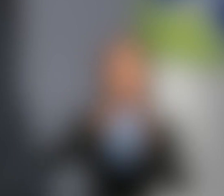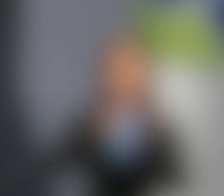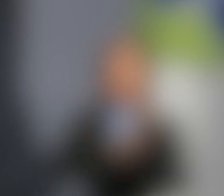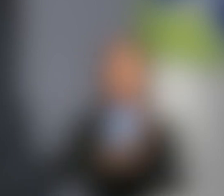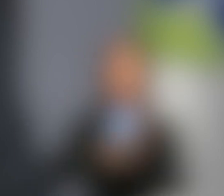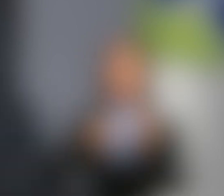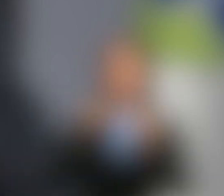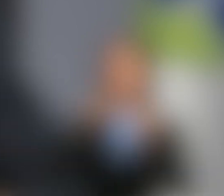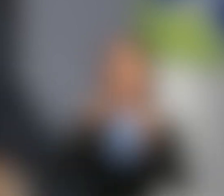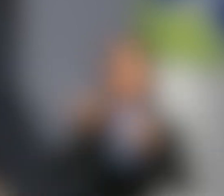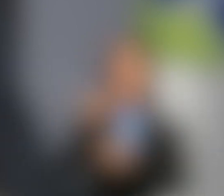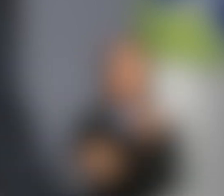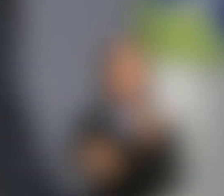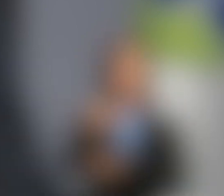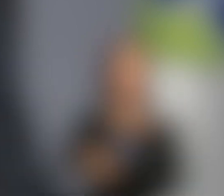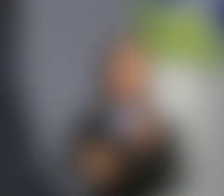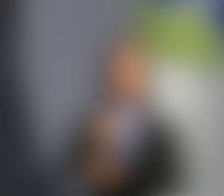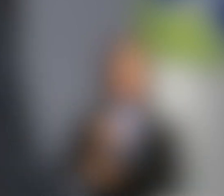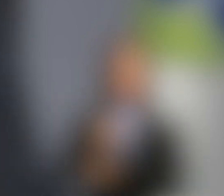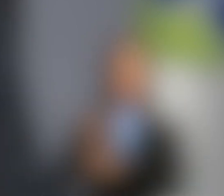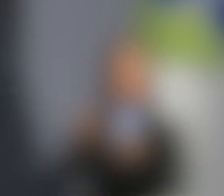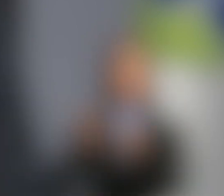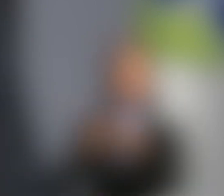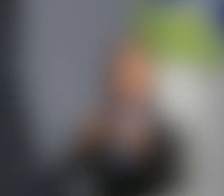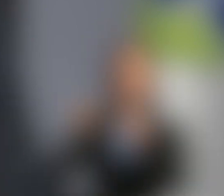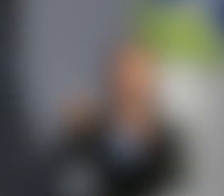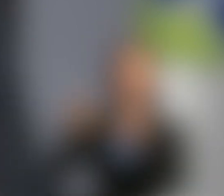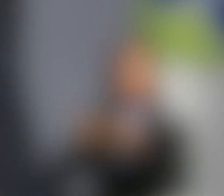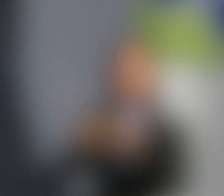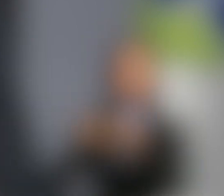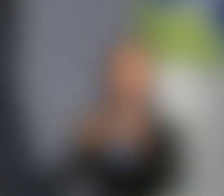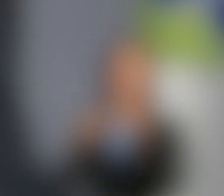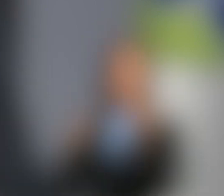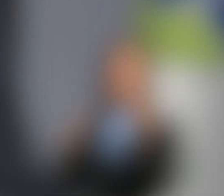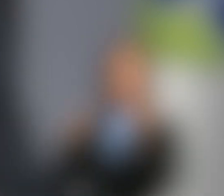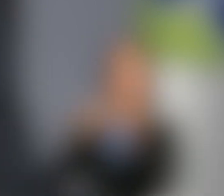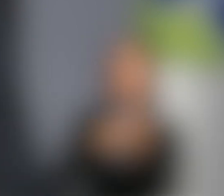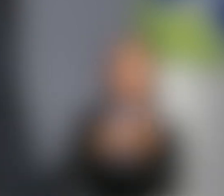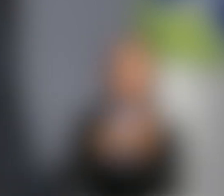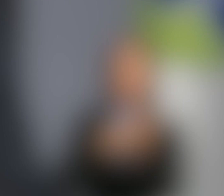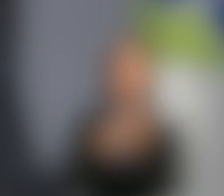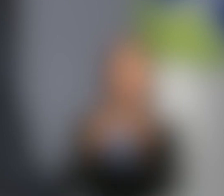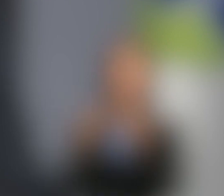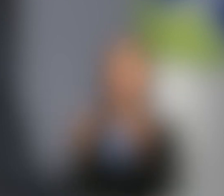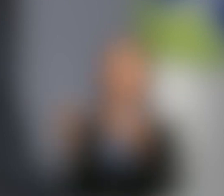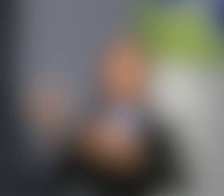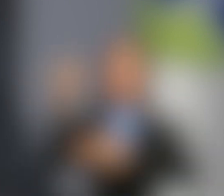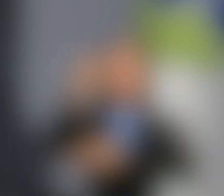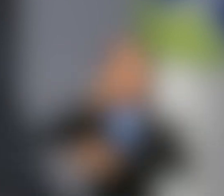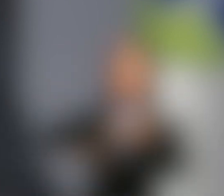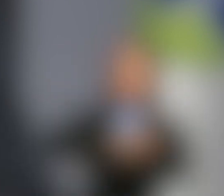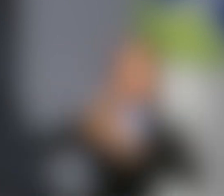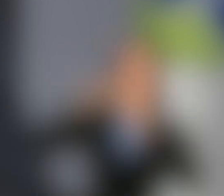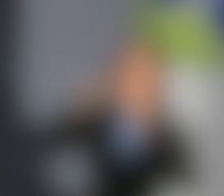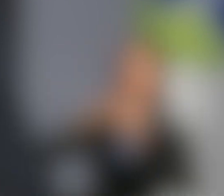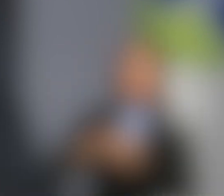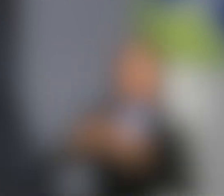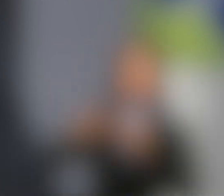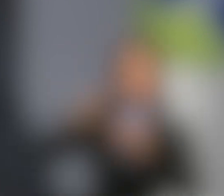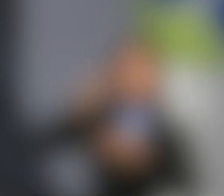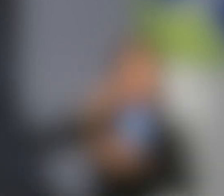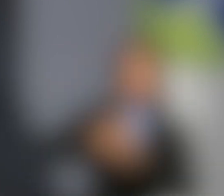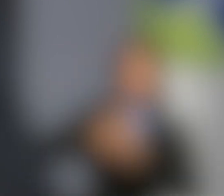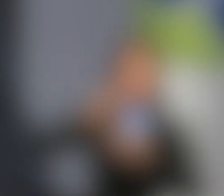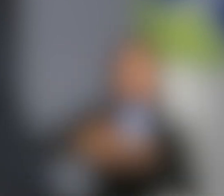que hasta el 14 de mayo en república dominicana se han reportado 11 mil 739 casos confirmados de kobe